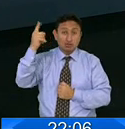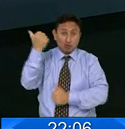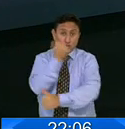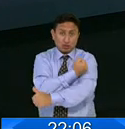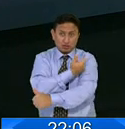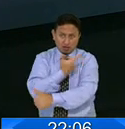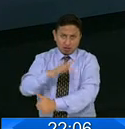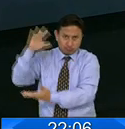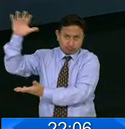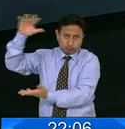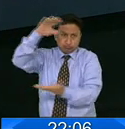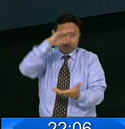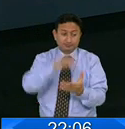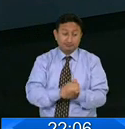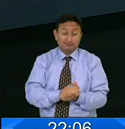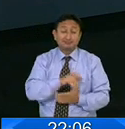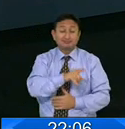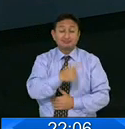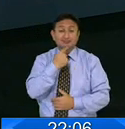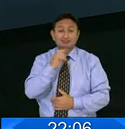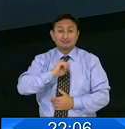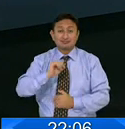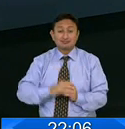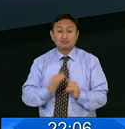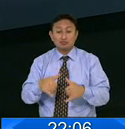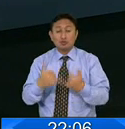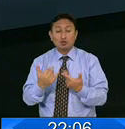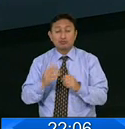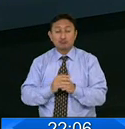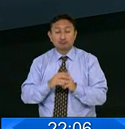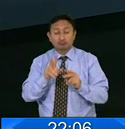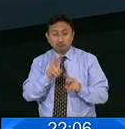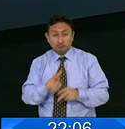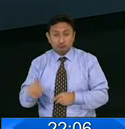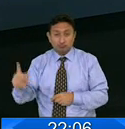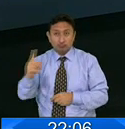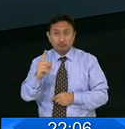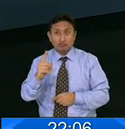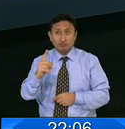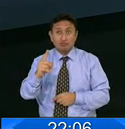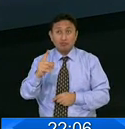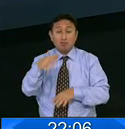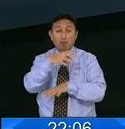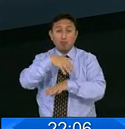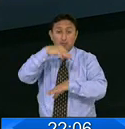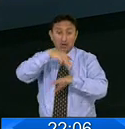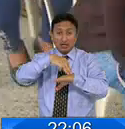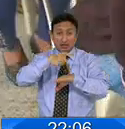vacunas. Estas declaraciones las realizó en el marco de un recorrido en la provincia de Manabí.